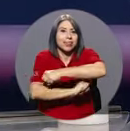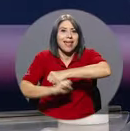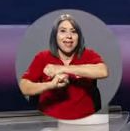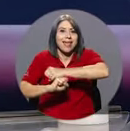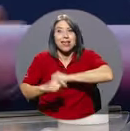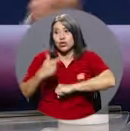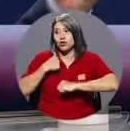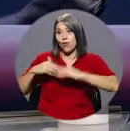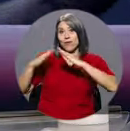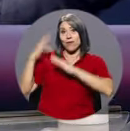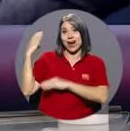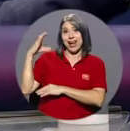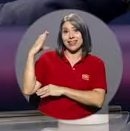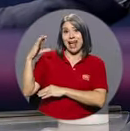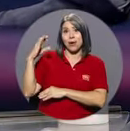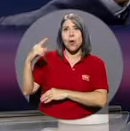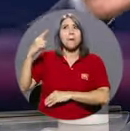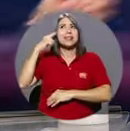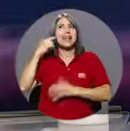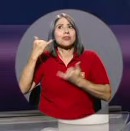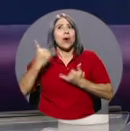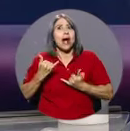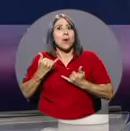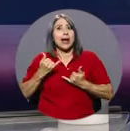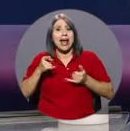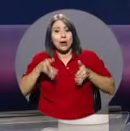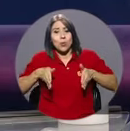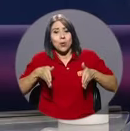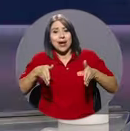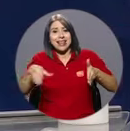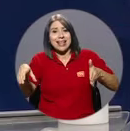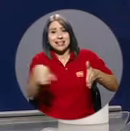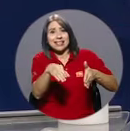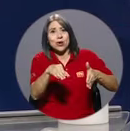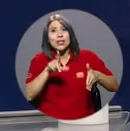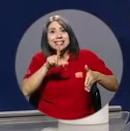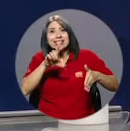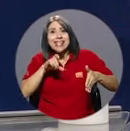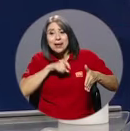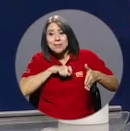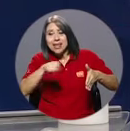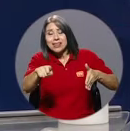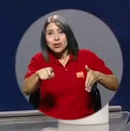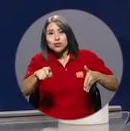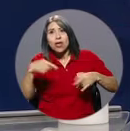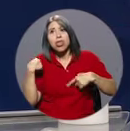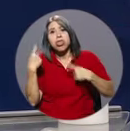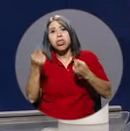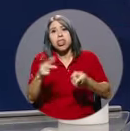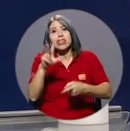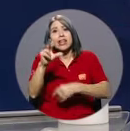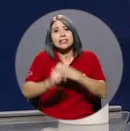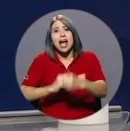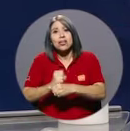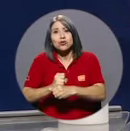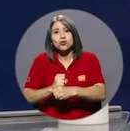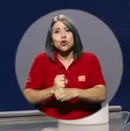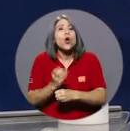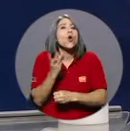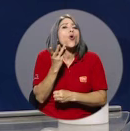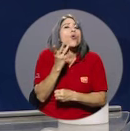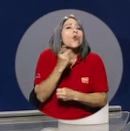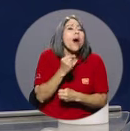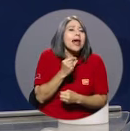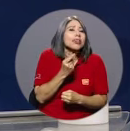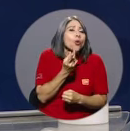Cartago, por ejemplo, están para hacer la intersección, que van a ser apenas 100 metros, va a durar 3 años. O sea, ¿cuánto cuesta hacer un tema de esos? No solo en